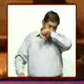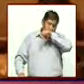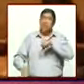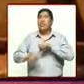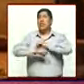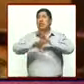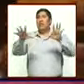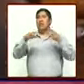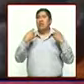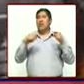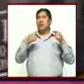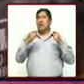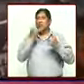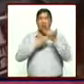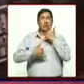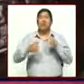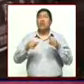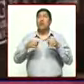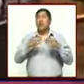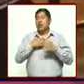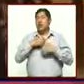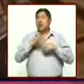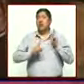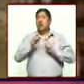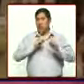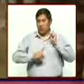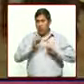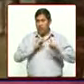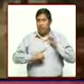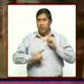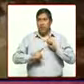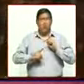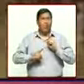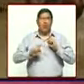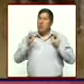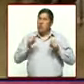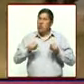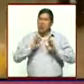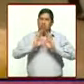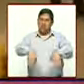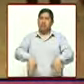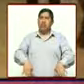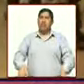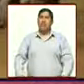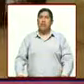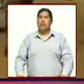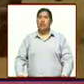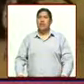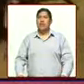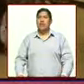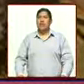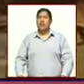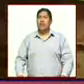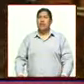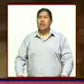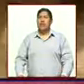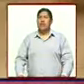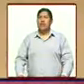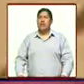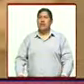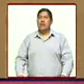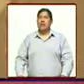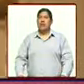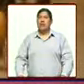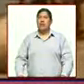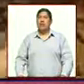podido dispersar un tanto a los manifestantes. Hay algunos que incluso han podido derribar la barra. Están utilizando